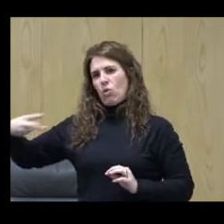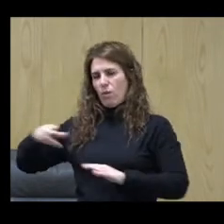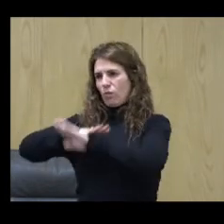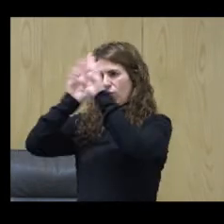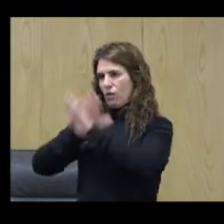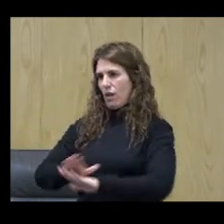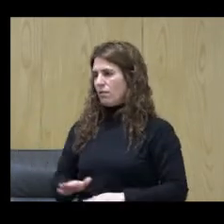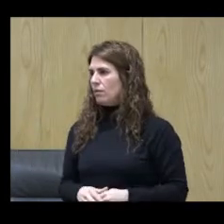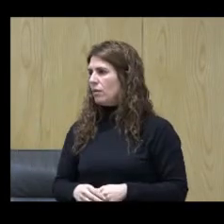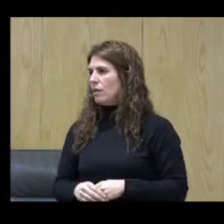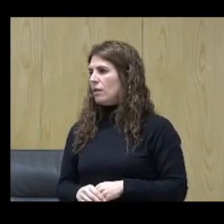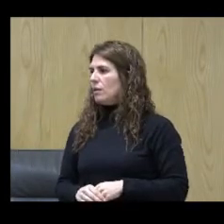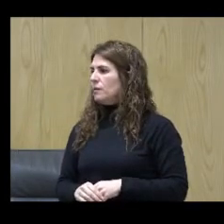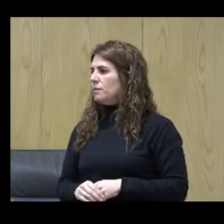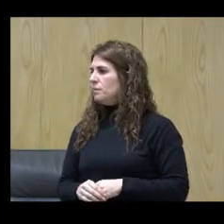esta investigación.